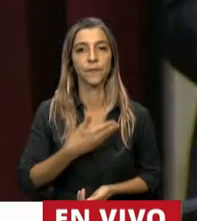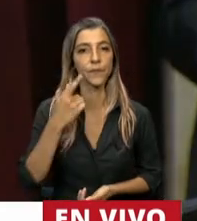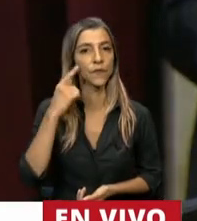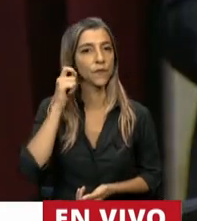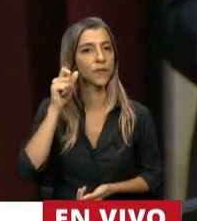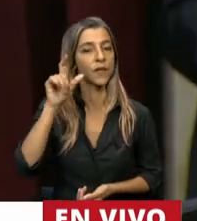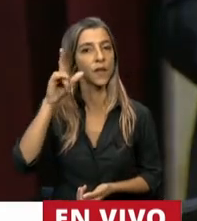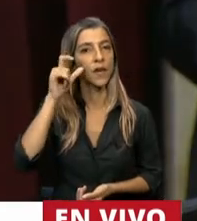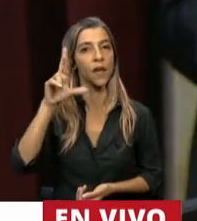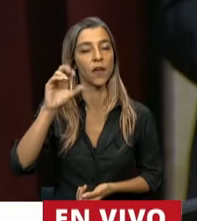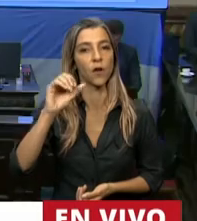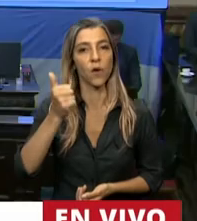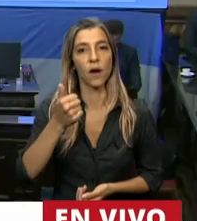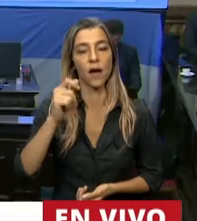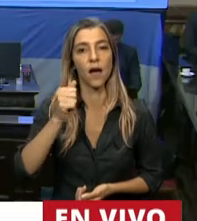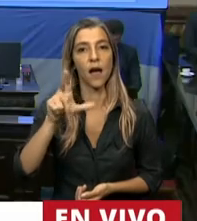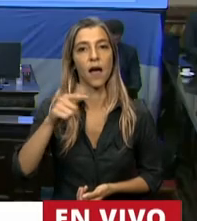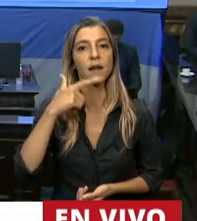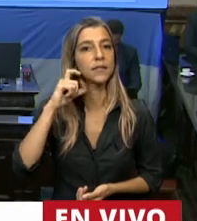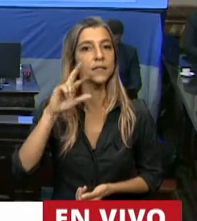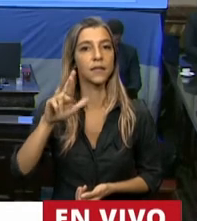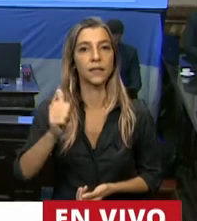Figueroa Alcira.